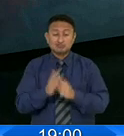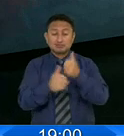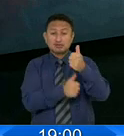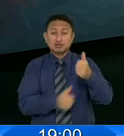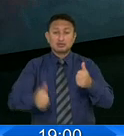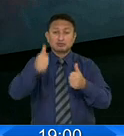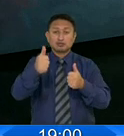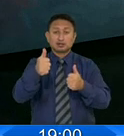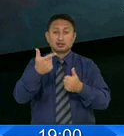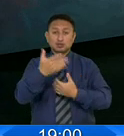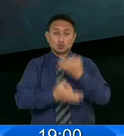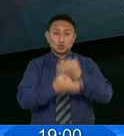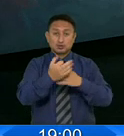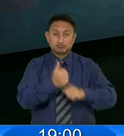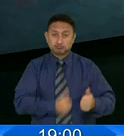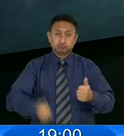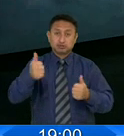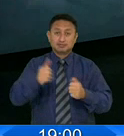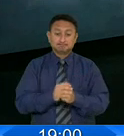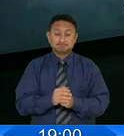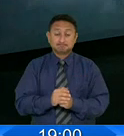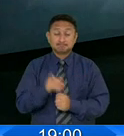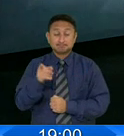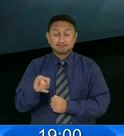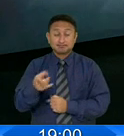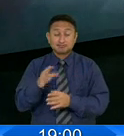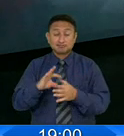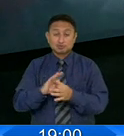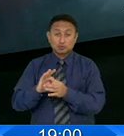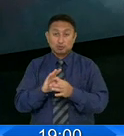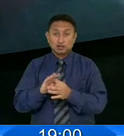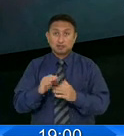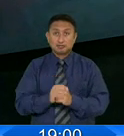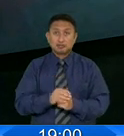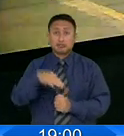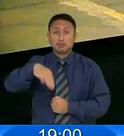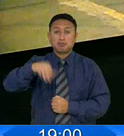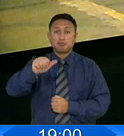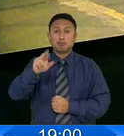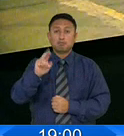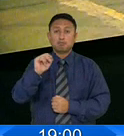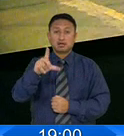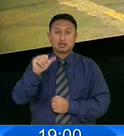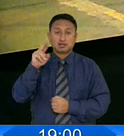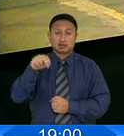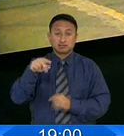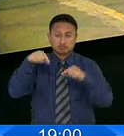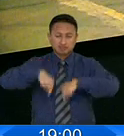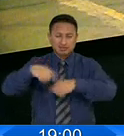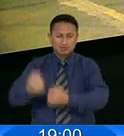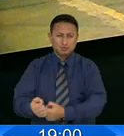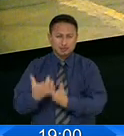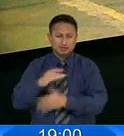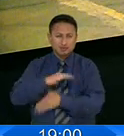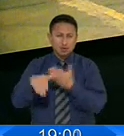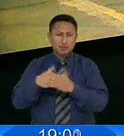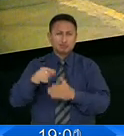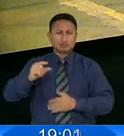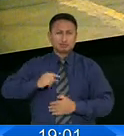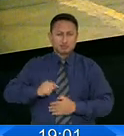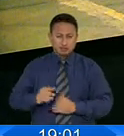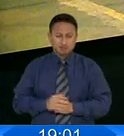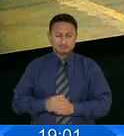de corte. Precisamente allí se encuentra nuestra compañera Marilyn Jaramillo para contarnos los detalles. Adelante,